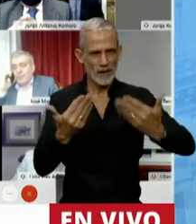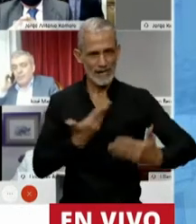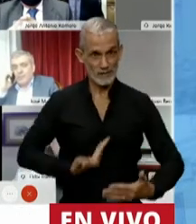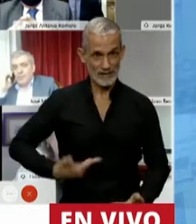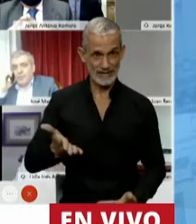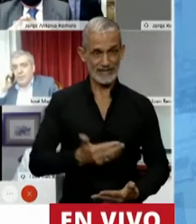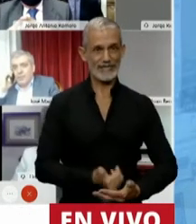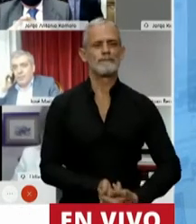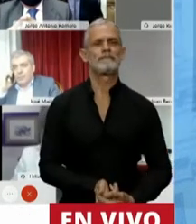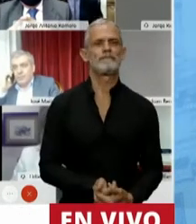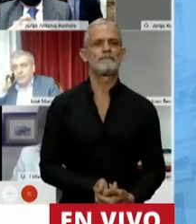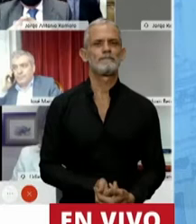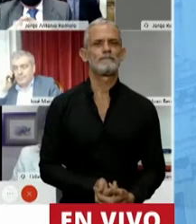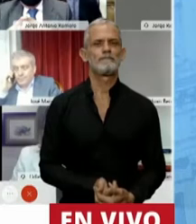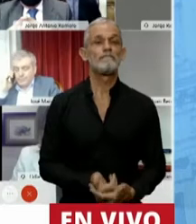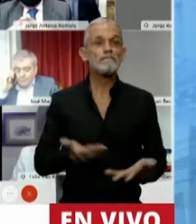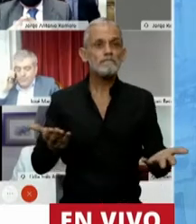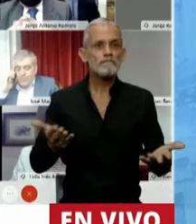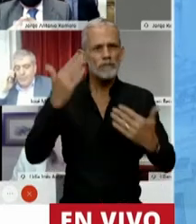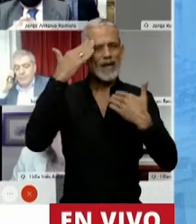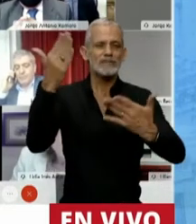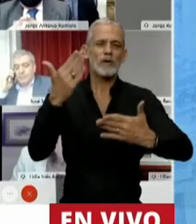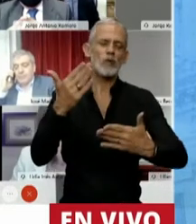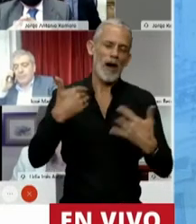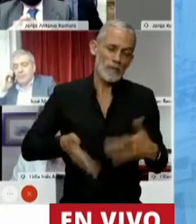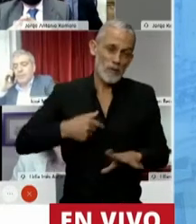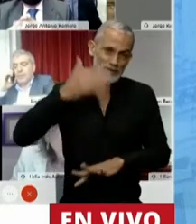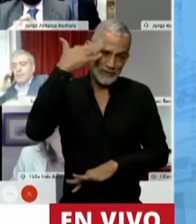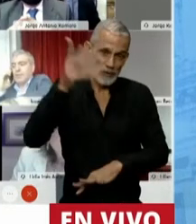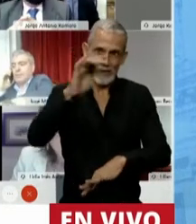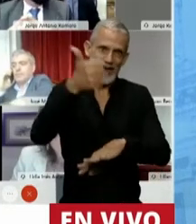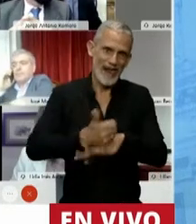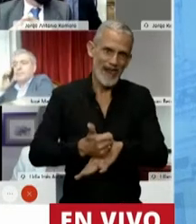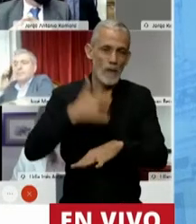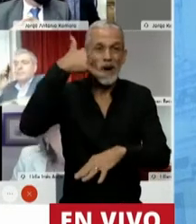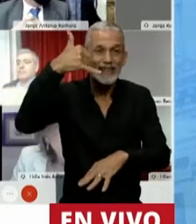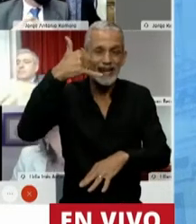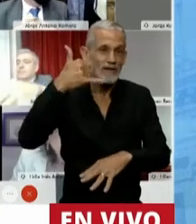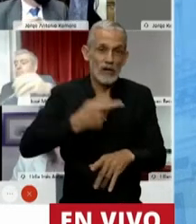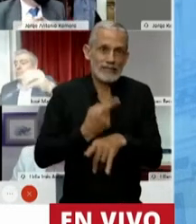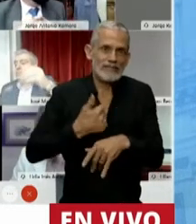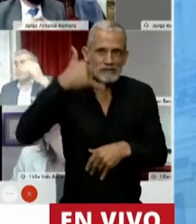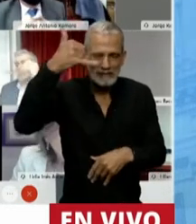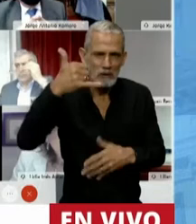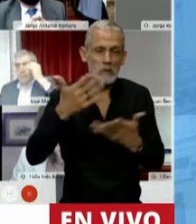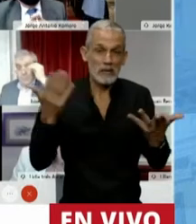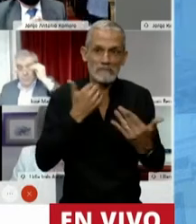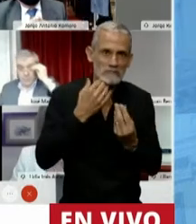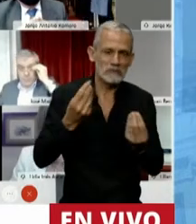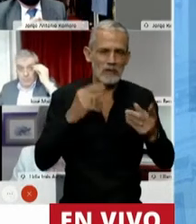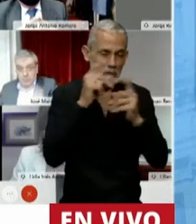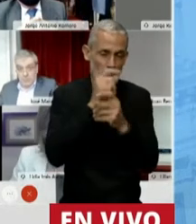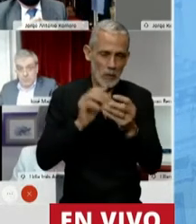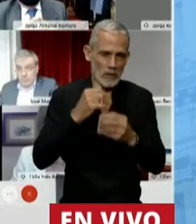señor presidente. Un saludo, lo aprovecho para saludar, porque ya que por teléfono no me puedo comunicar con usted, no sé cuál es el problema,